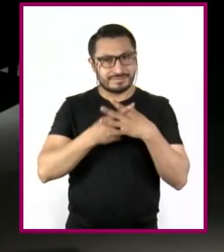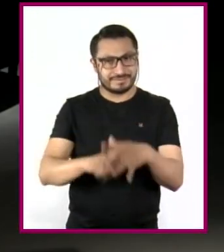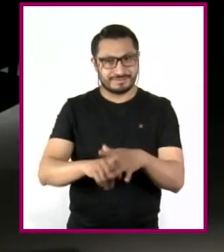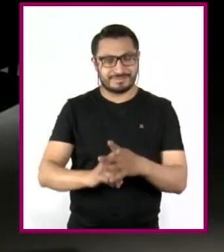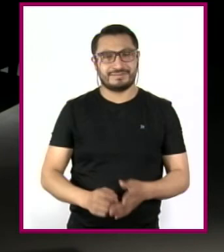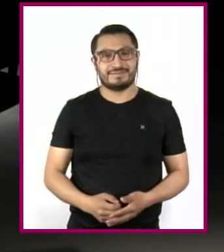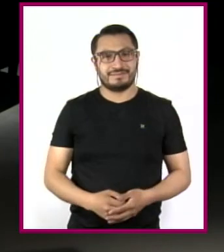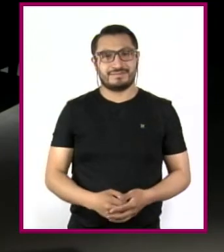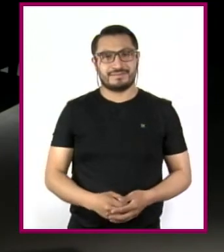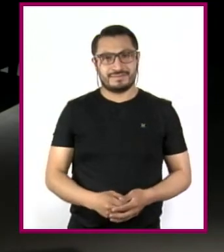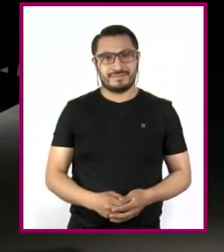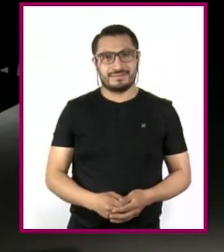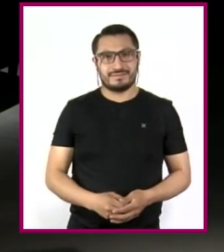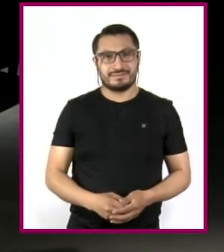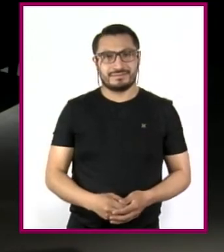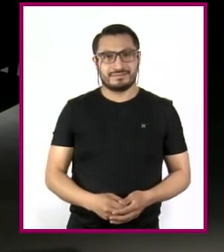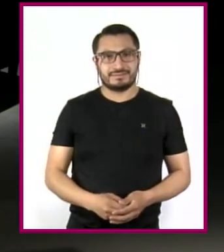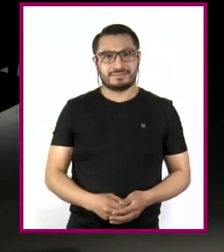Comenzamos.